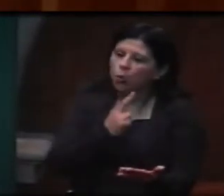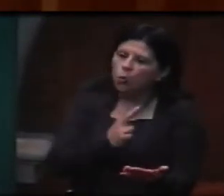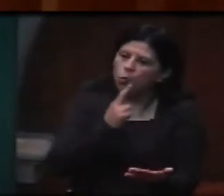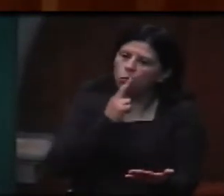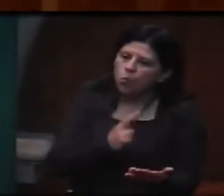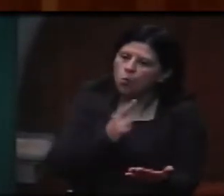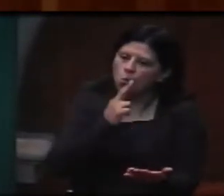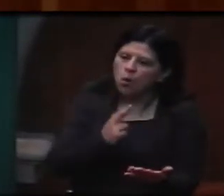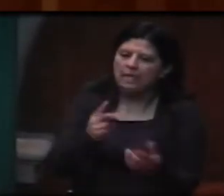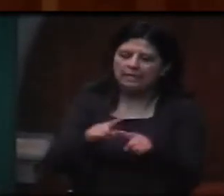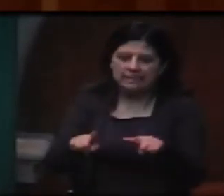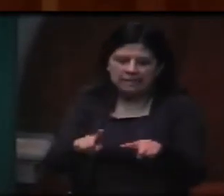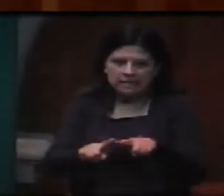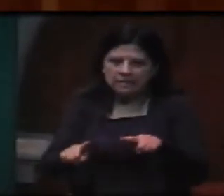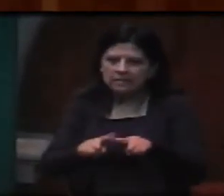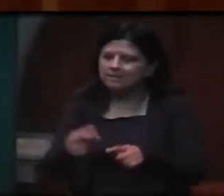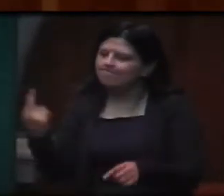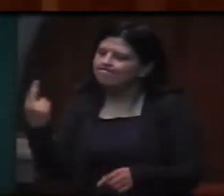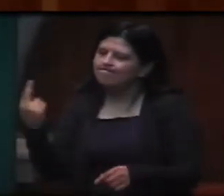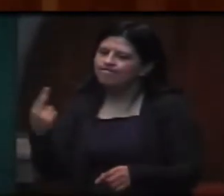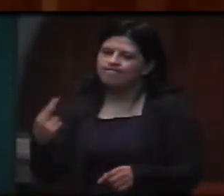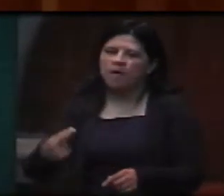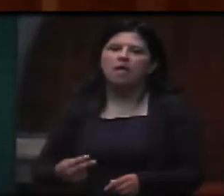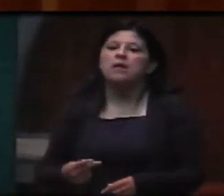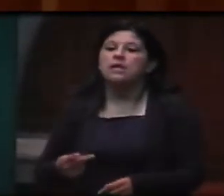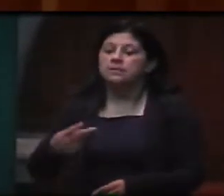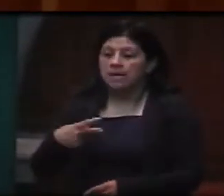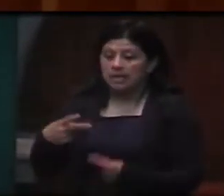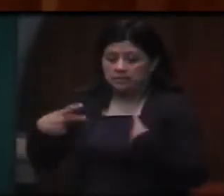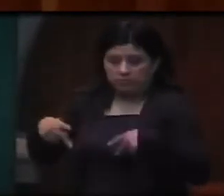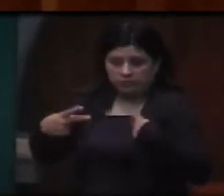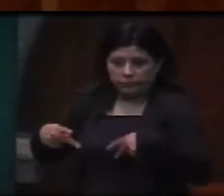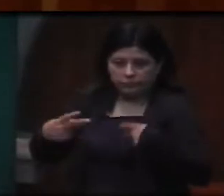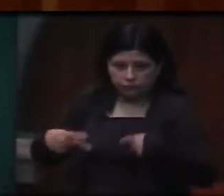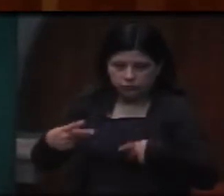la sociedad con trabajos legislativos de calidad,